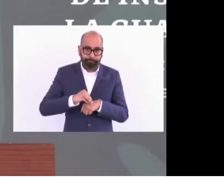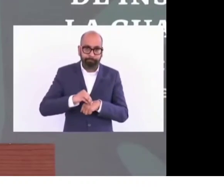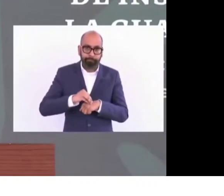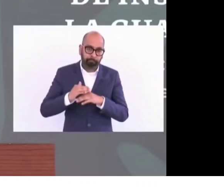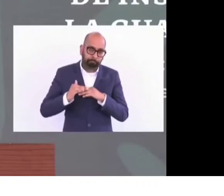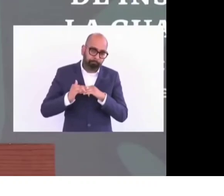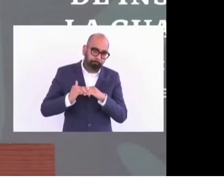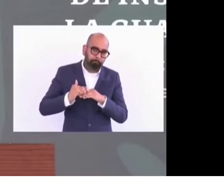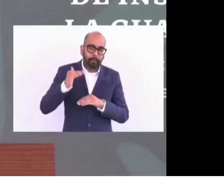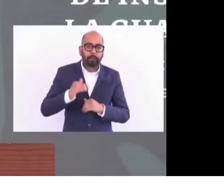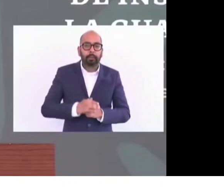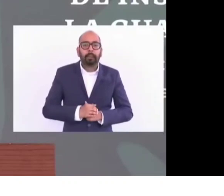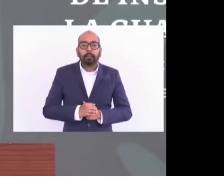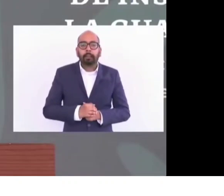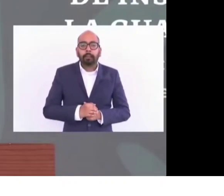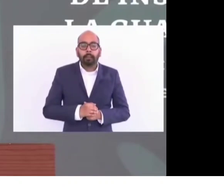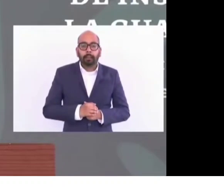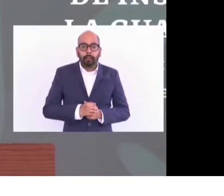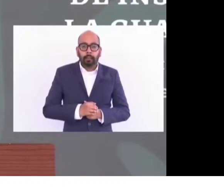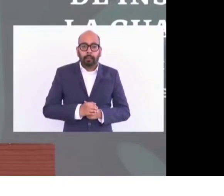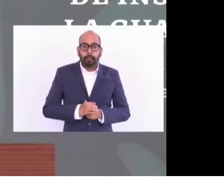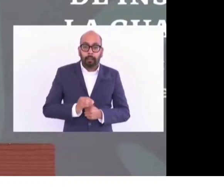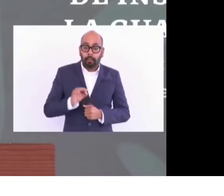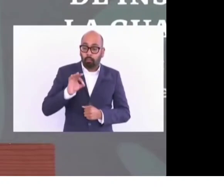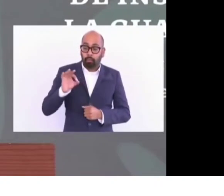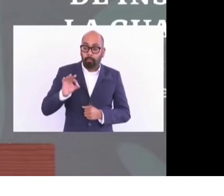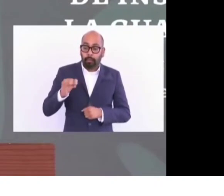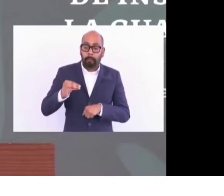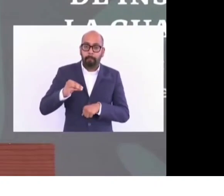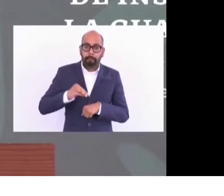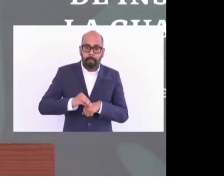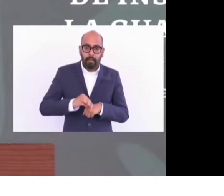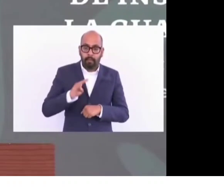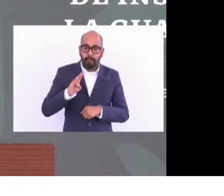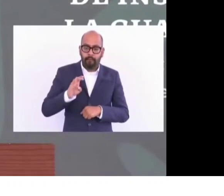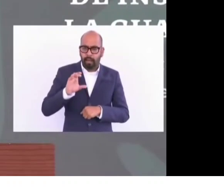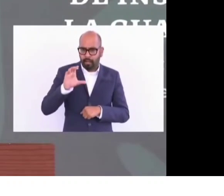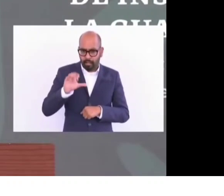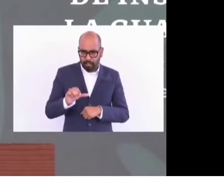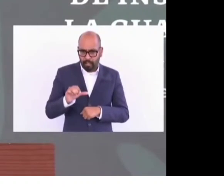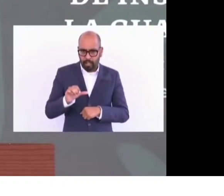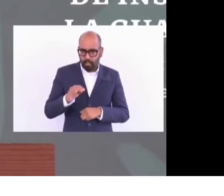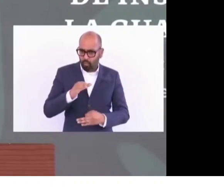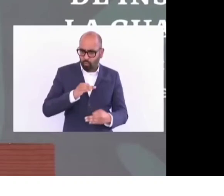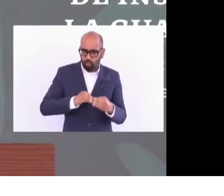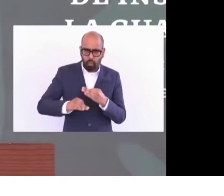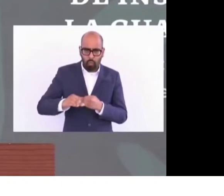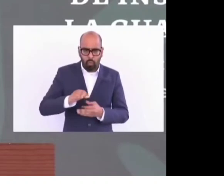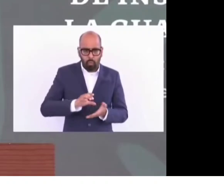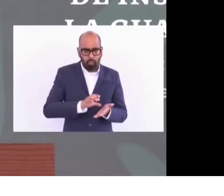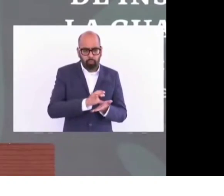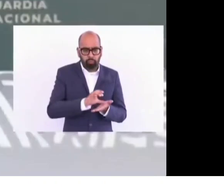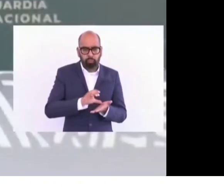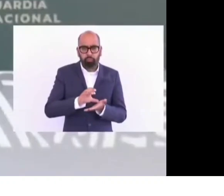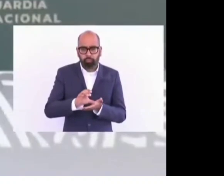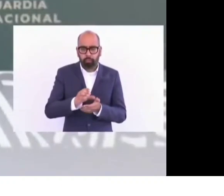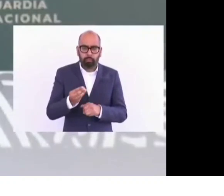Cuando menos la inflación, todas estas becas van a tener un